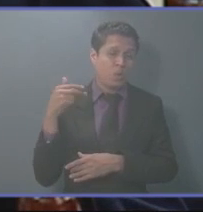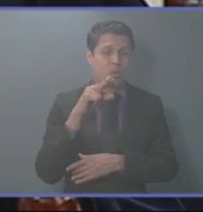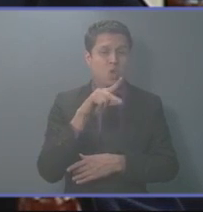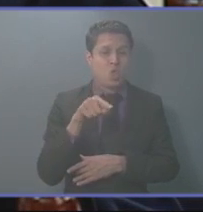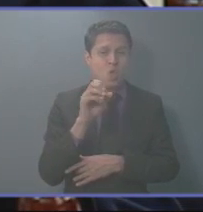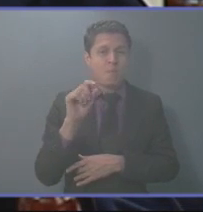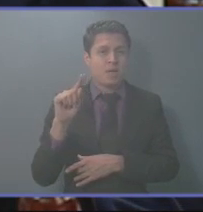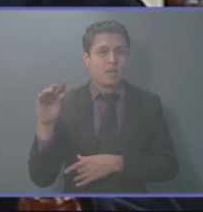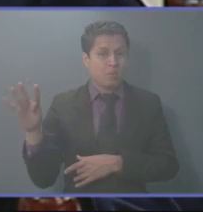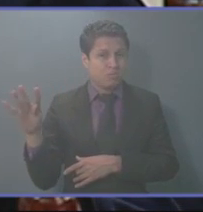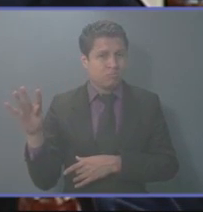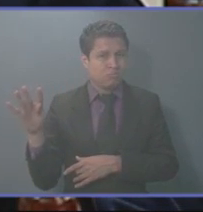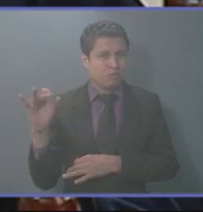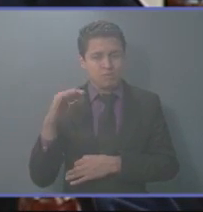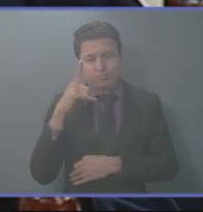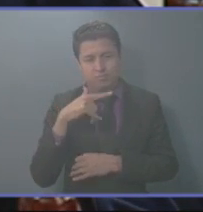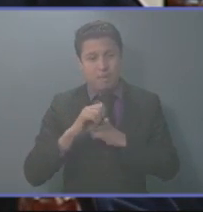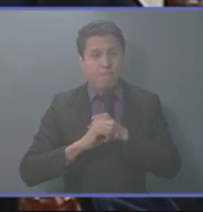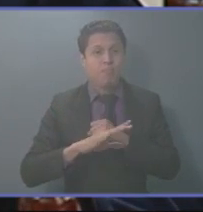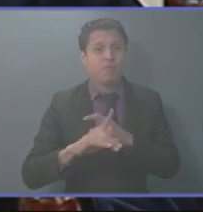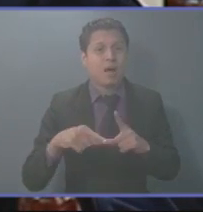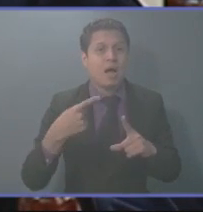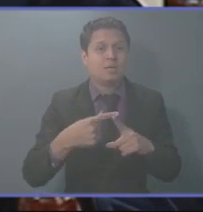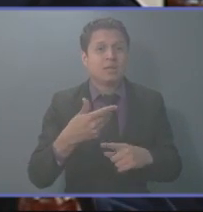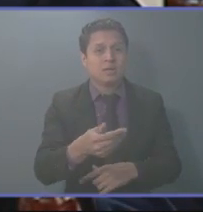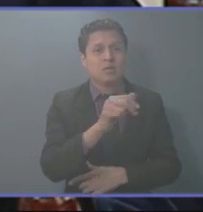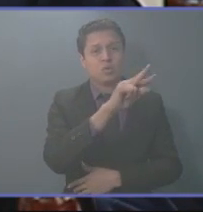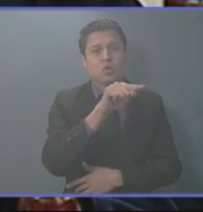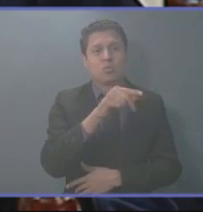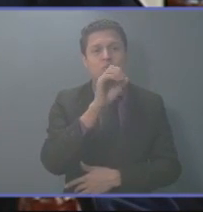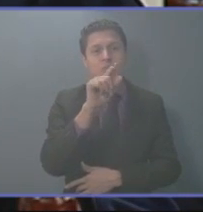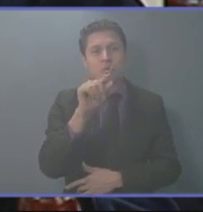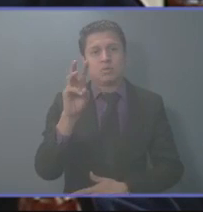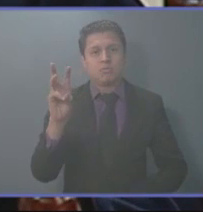que lamentablemente se publicó hasta el año 2016.